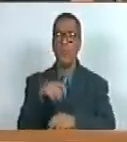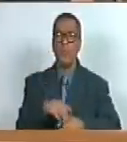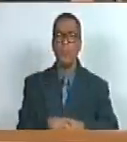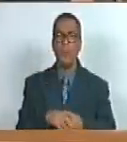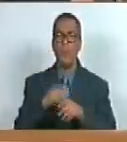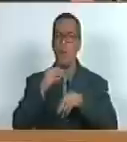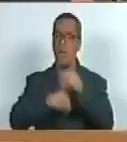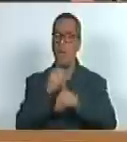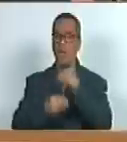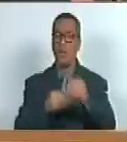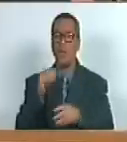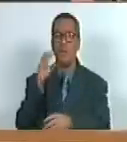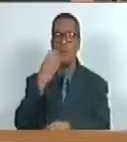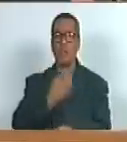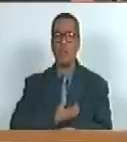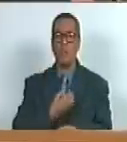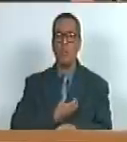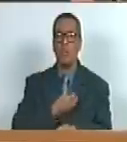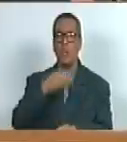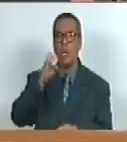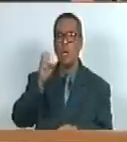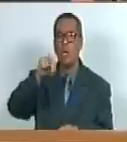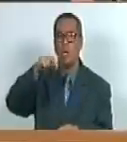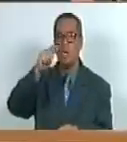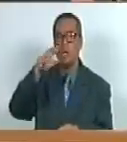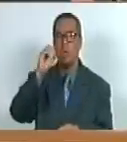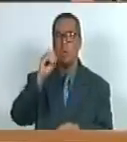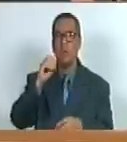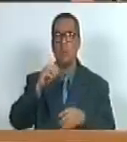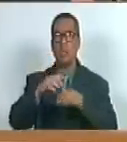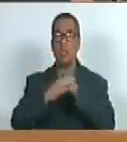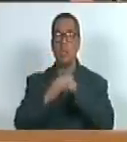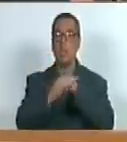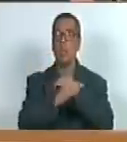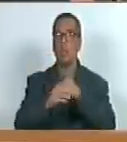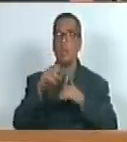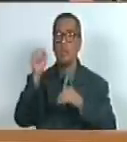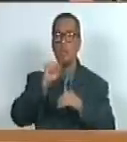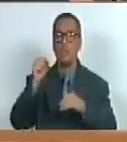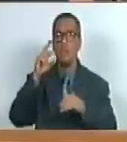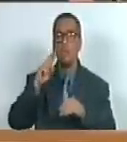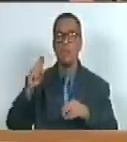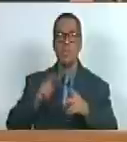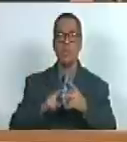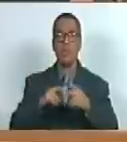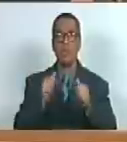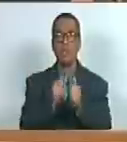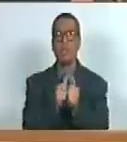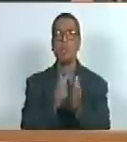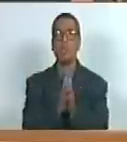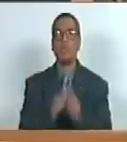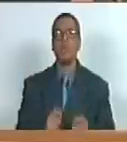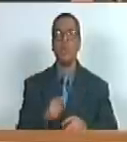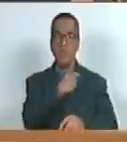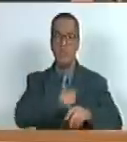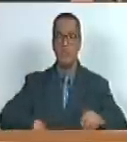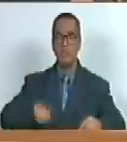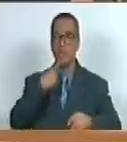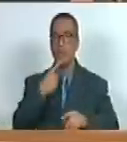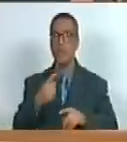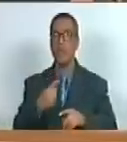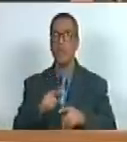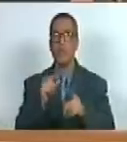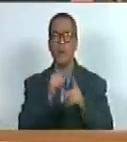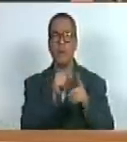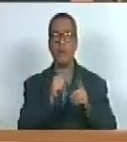emitidas por el alcalde Ernesto para queima del municipio simón rodríguez estado Anzuategui el presidente otorgó el